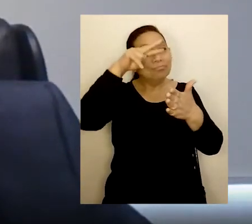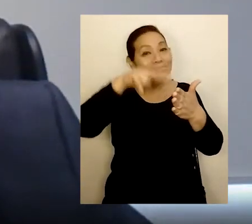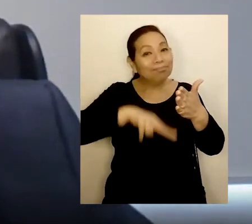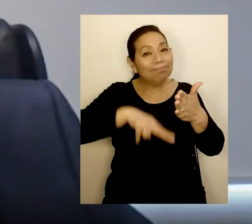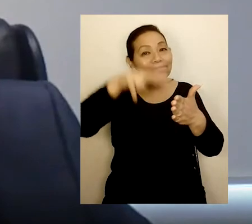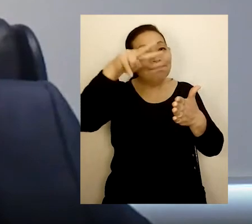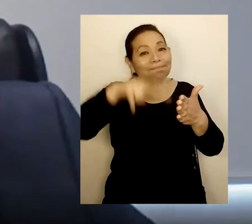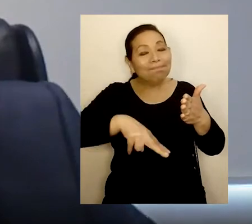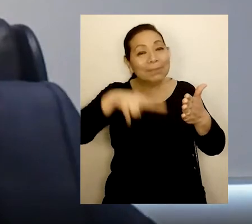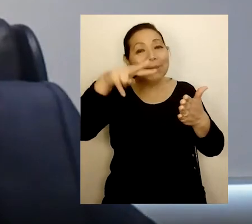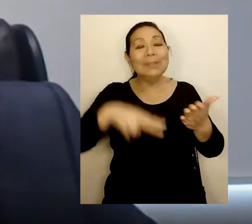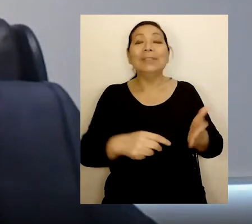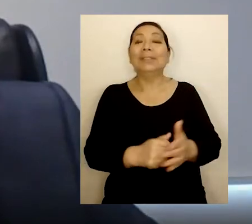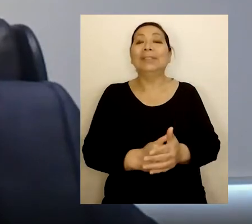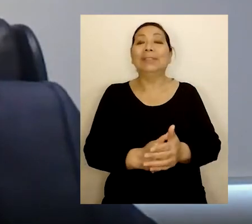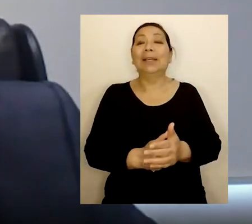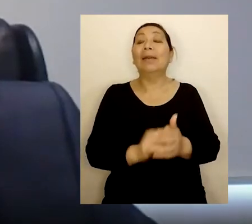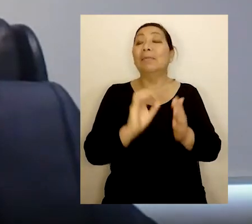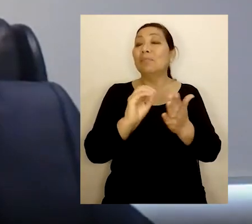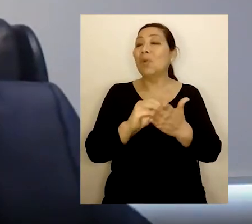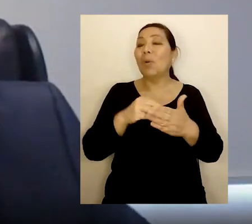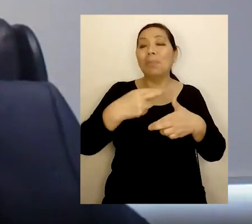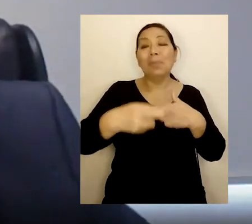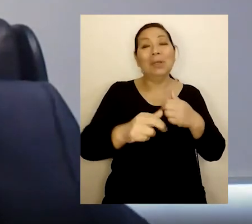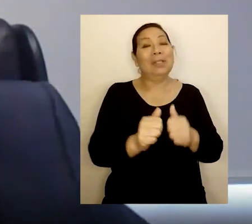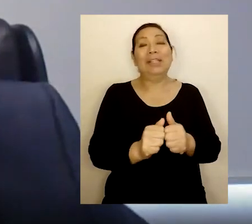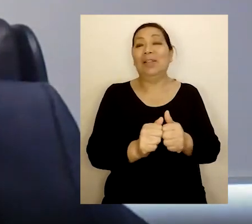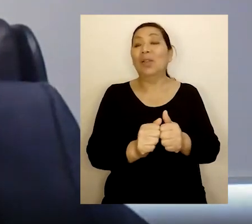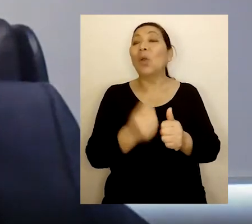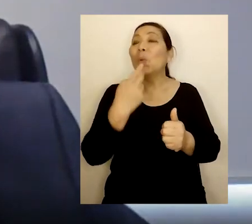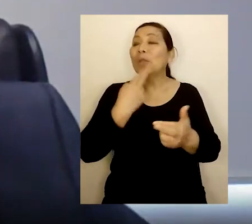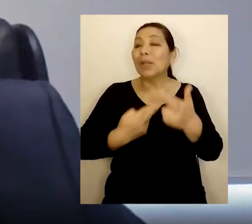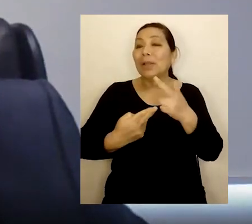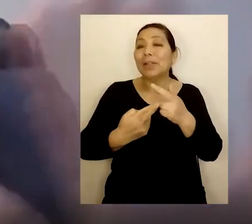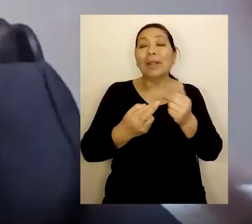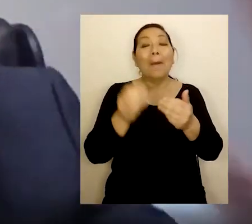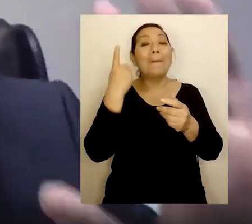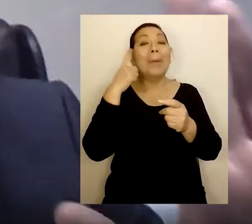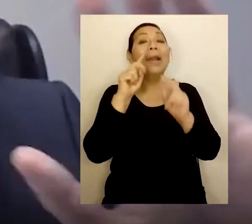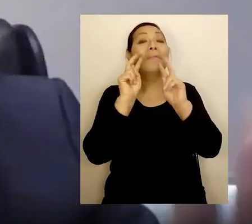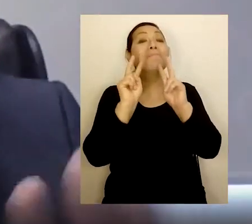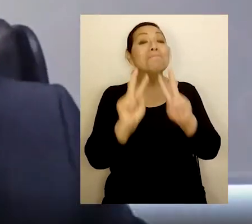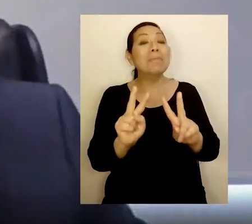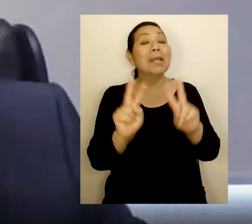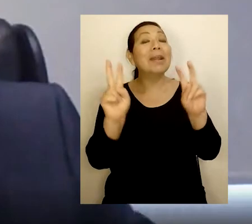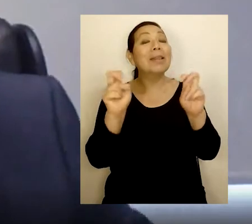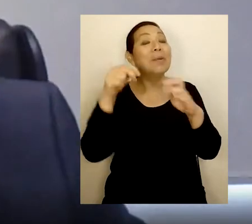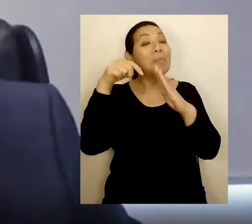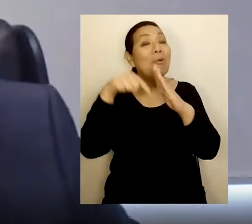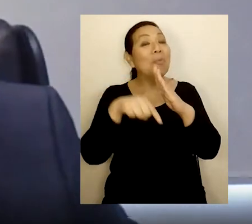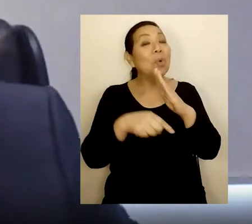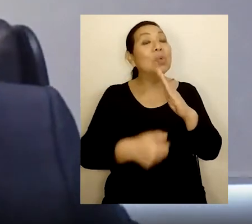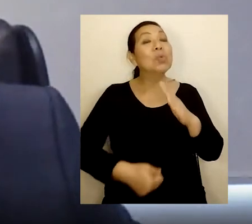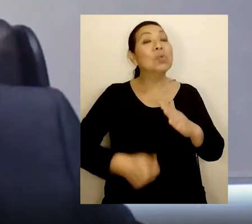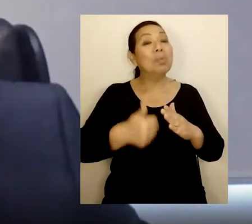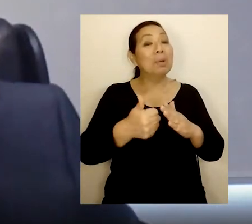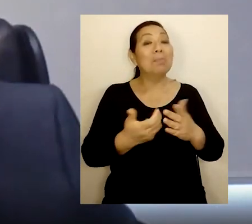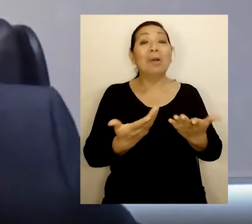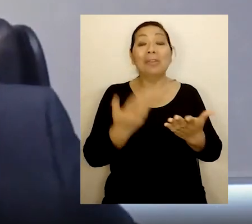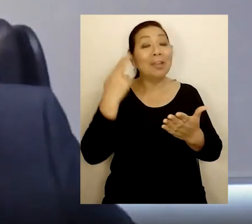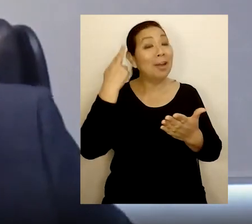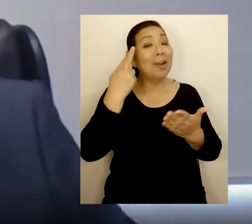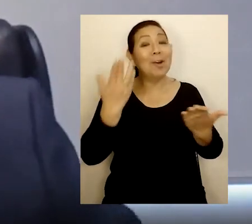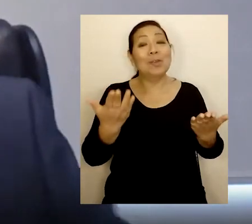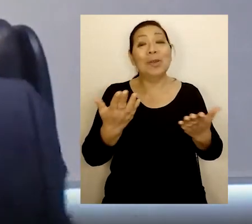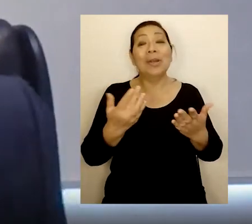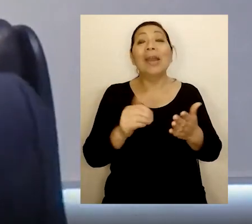revise y declare improcedente nuestro recurso de casación para ver en el tema del fondo en la Corte Suprema. Por tales